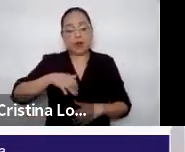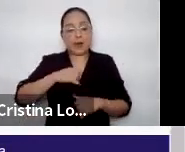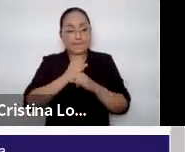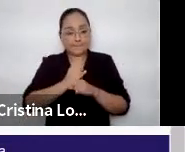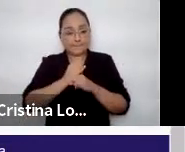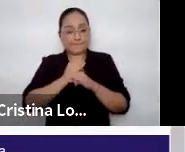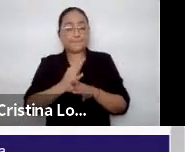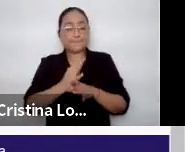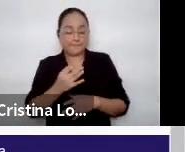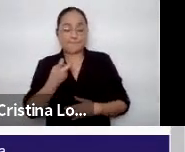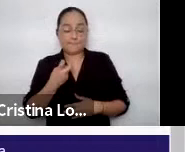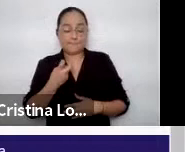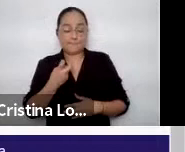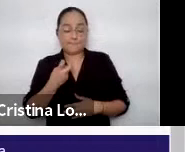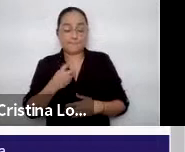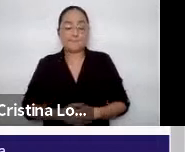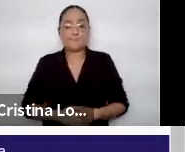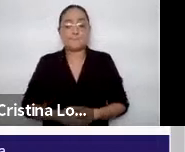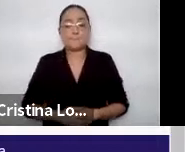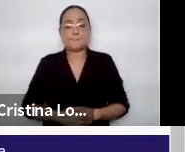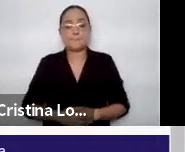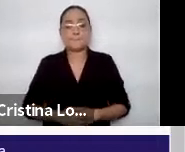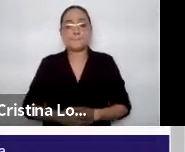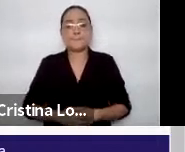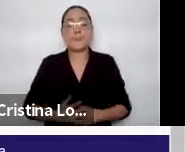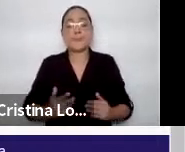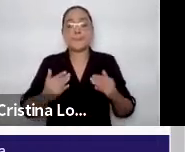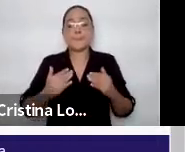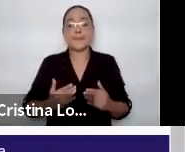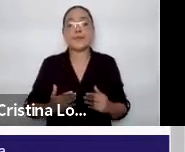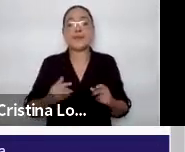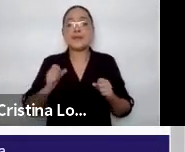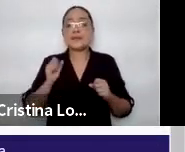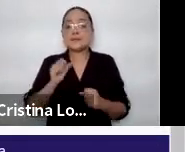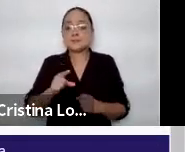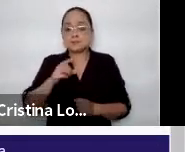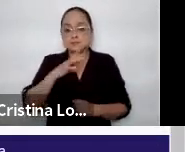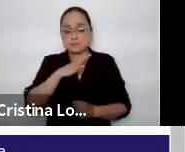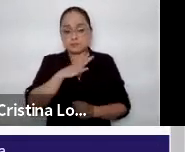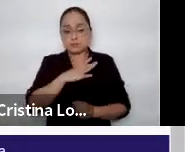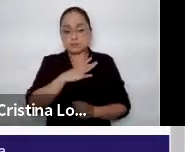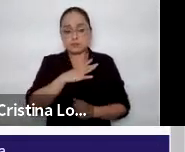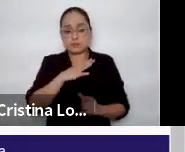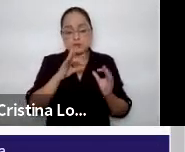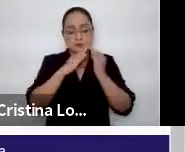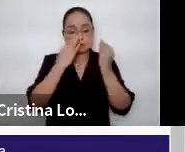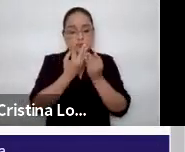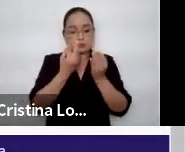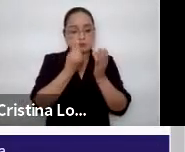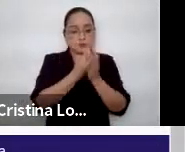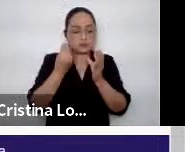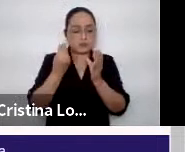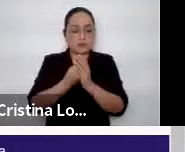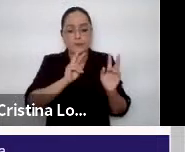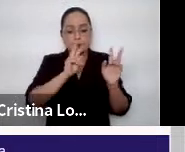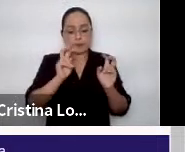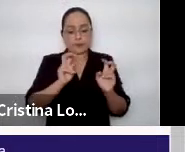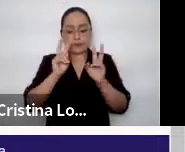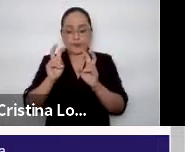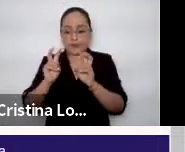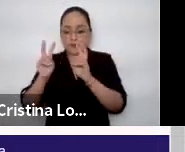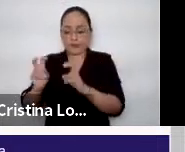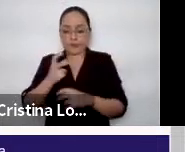este apartado, ¿correcto? También podemos nosotros clasificar por asunto. Solo queremos